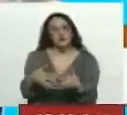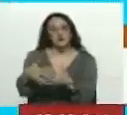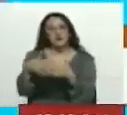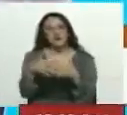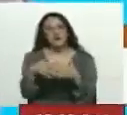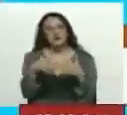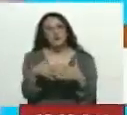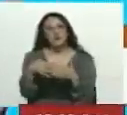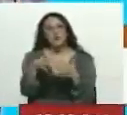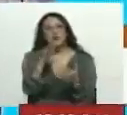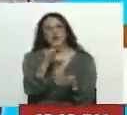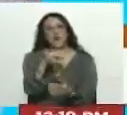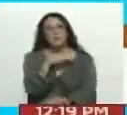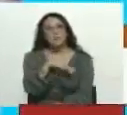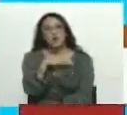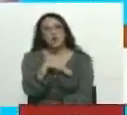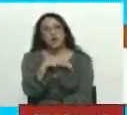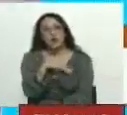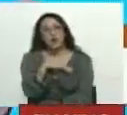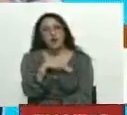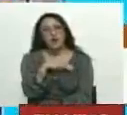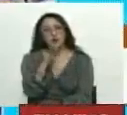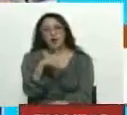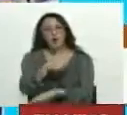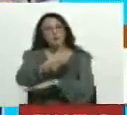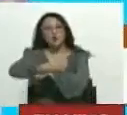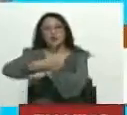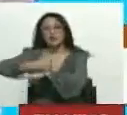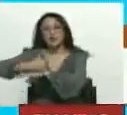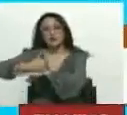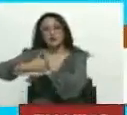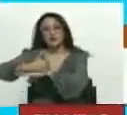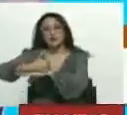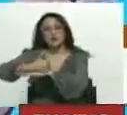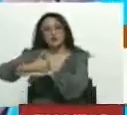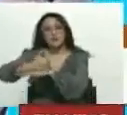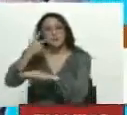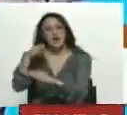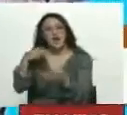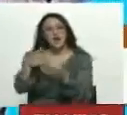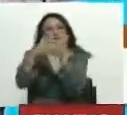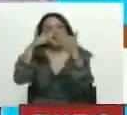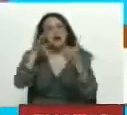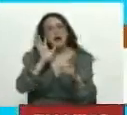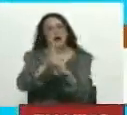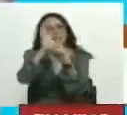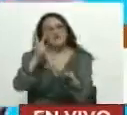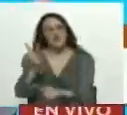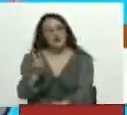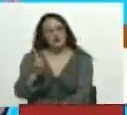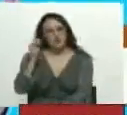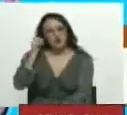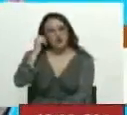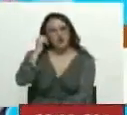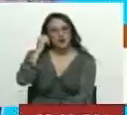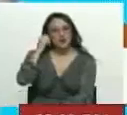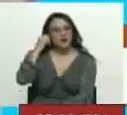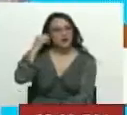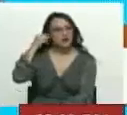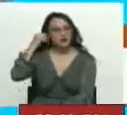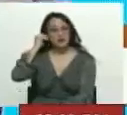no tienen ninguna moral ninguna autoridad para para atacar a Venezuela ni para atacar a Cuba